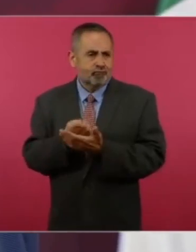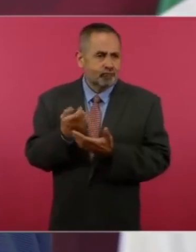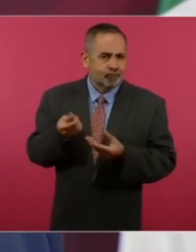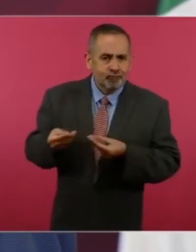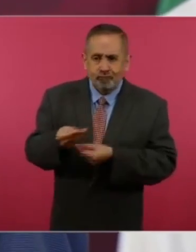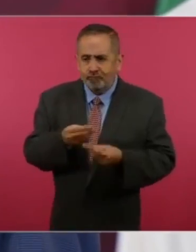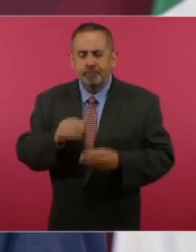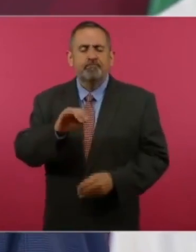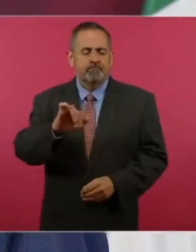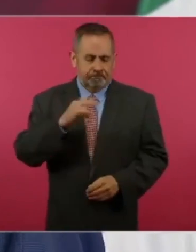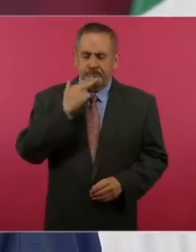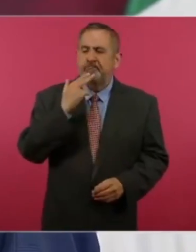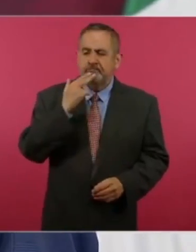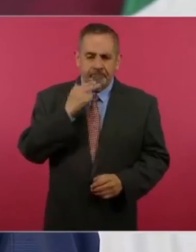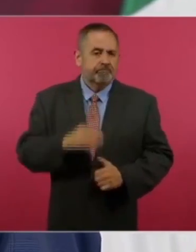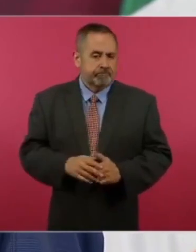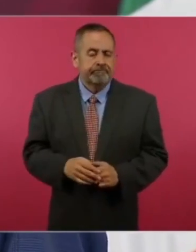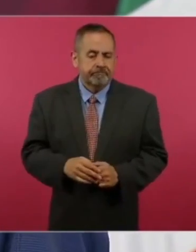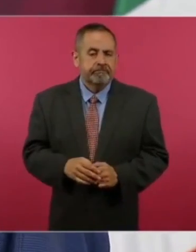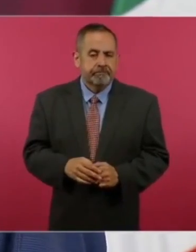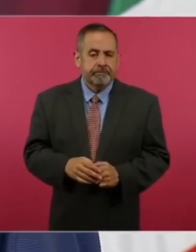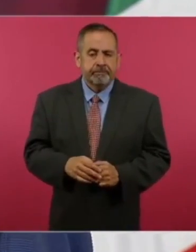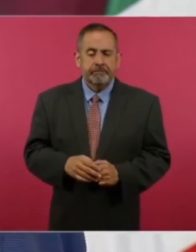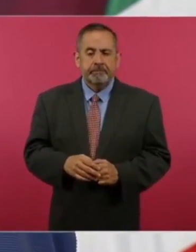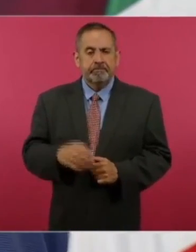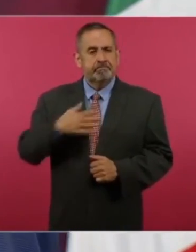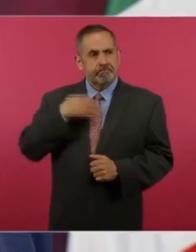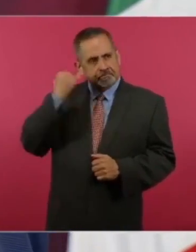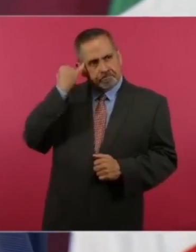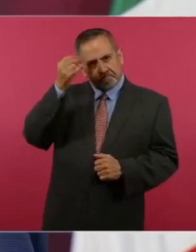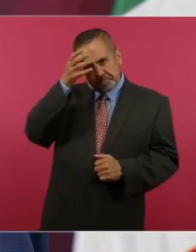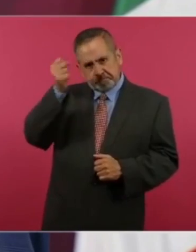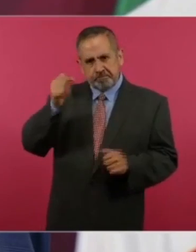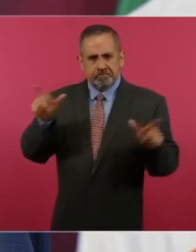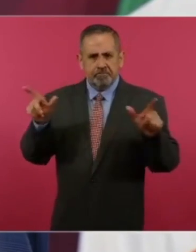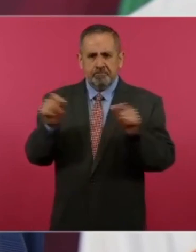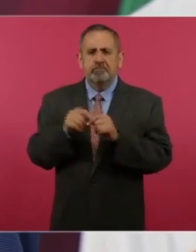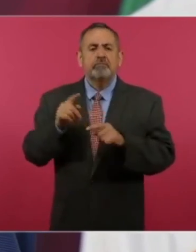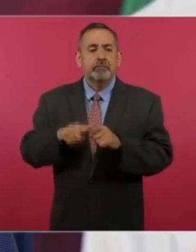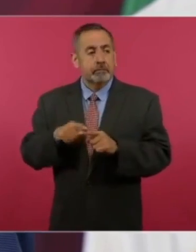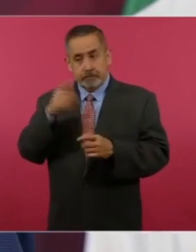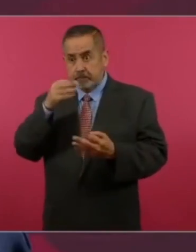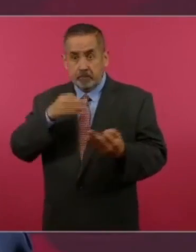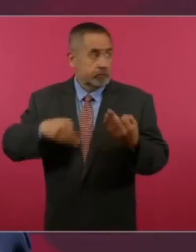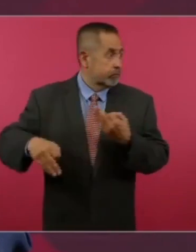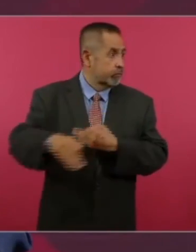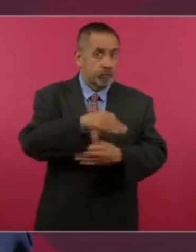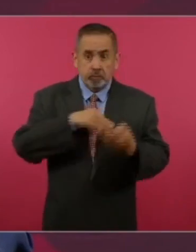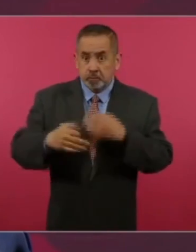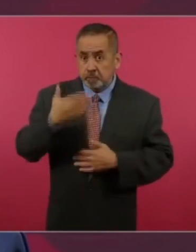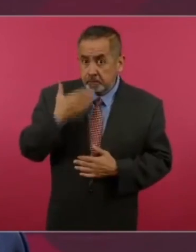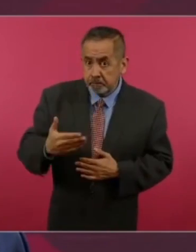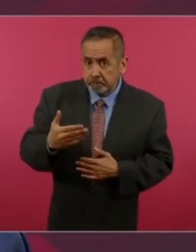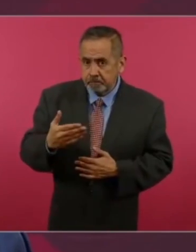que se puede resumir en una frase: por el bien de todos, primero los